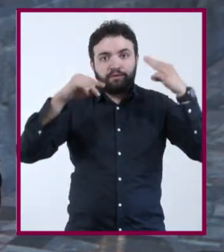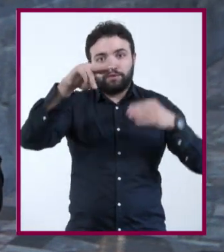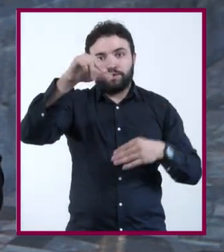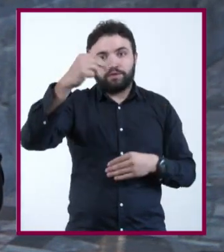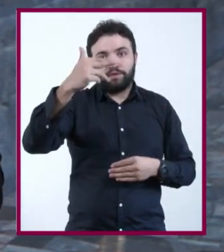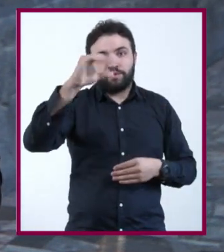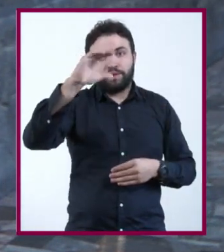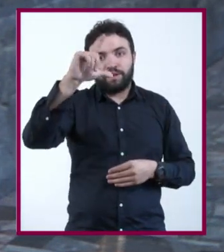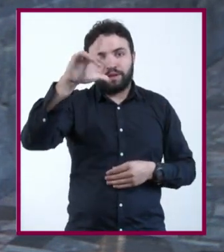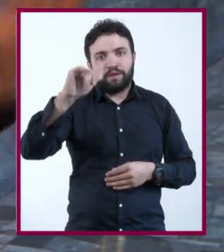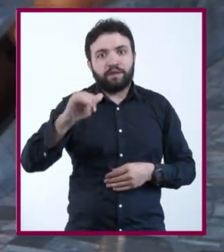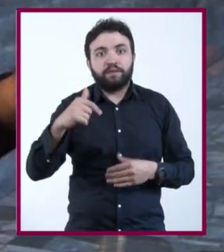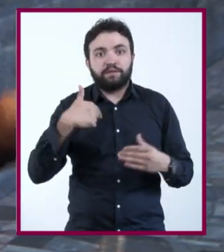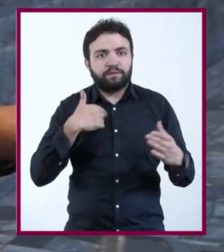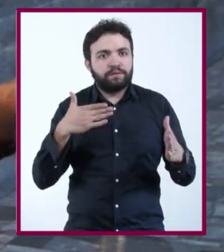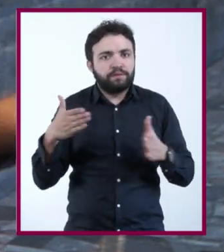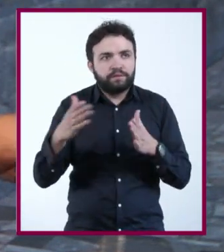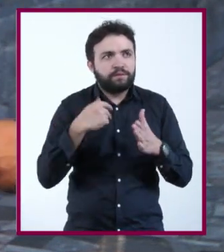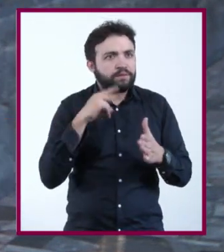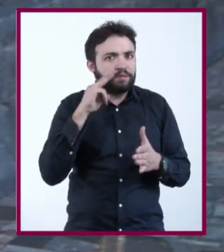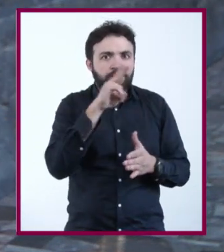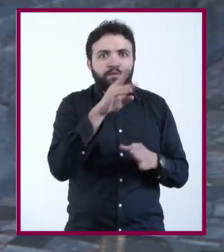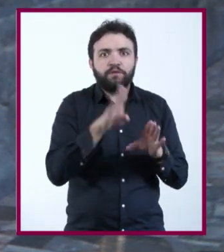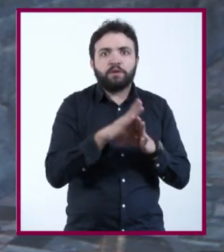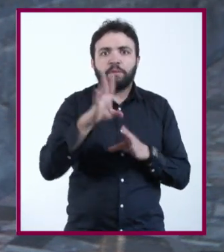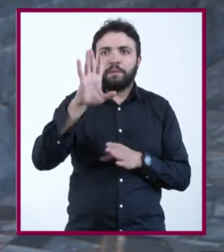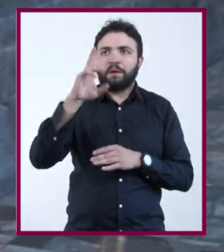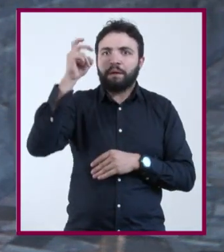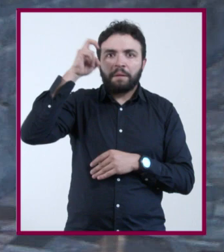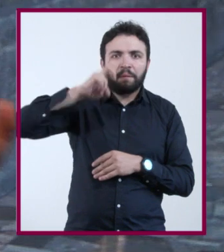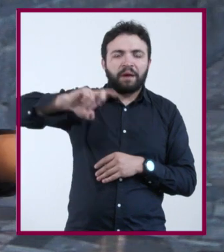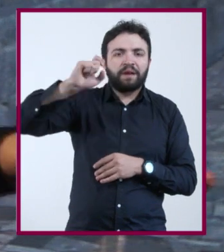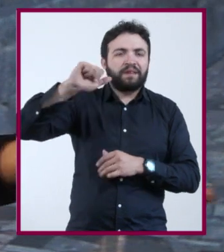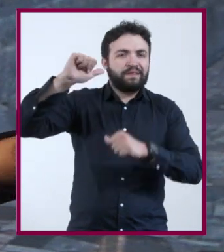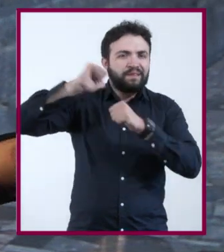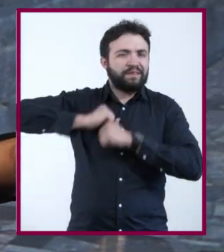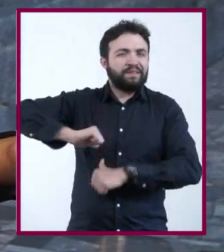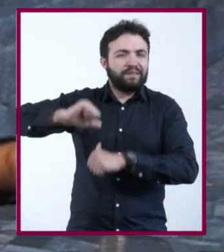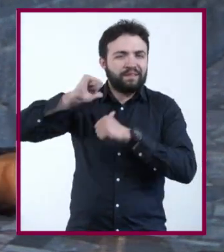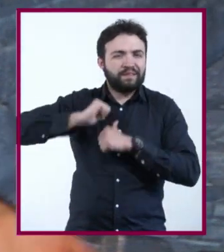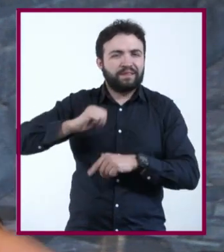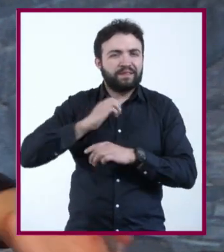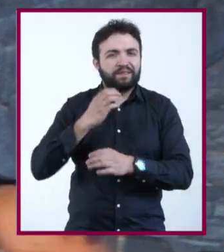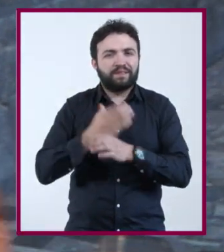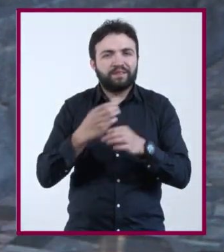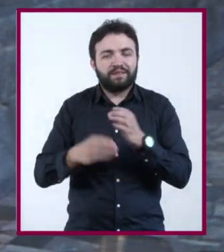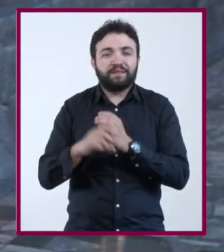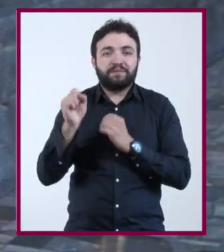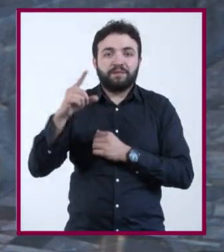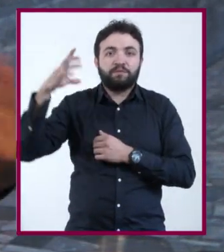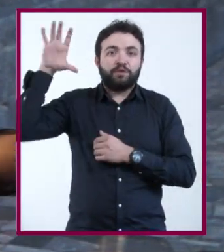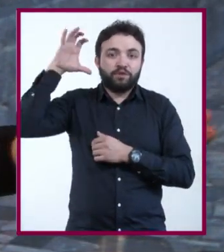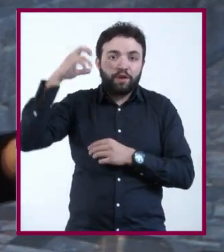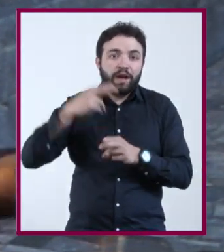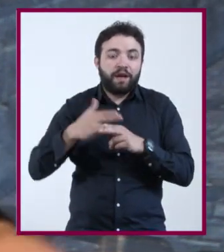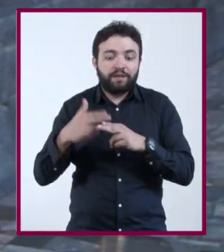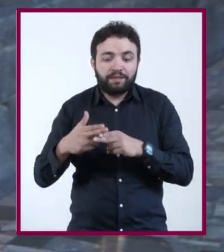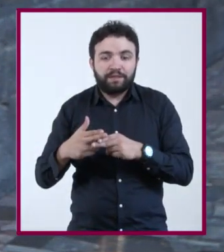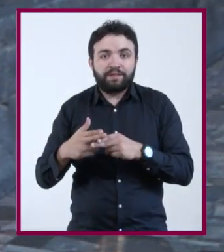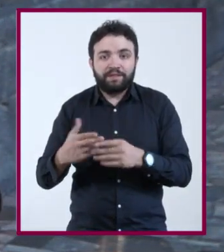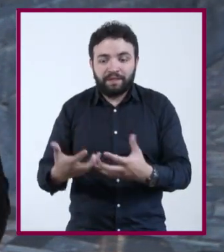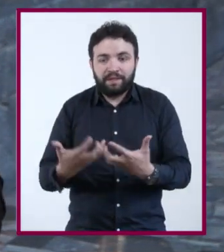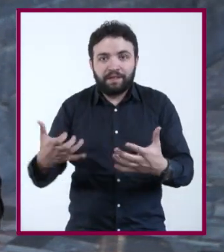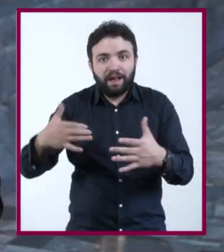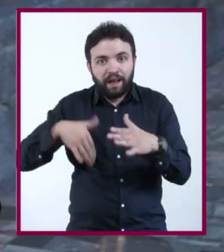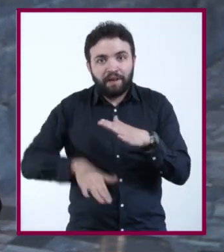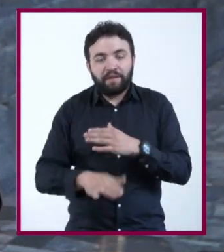el Museo Nahuacali. Recorrer las salas de este museo significa hacer un viaje por la cosmovisión prehispánica, desde el inframundo hasta el sol.